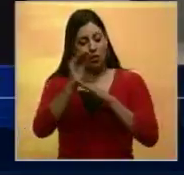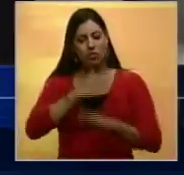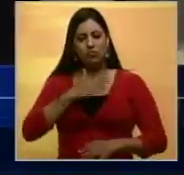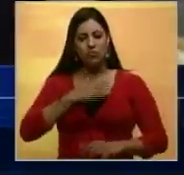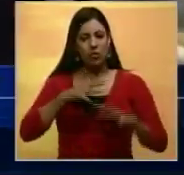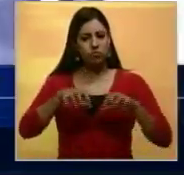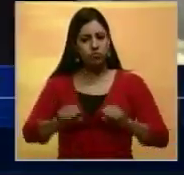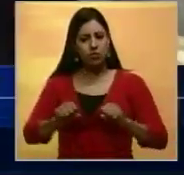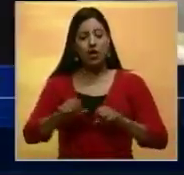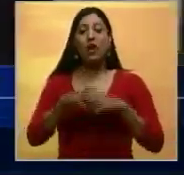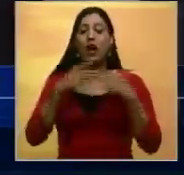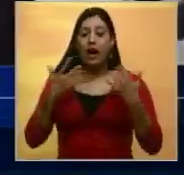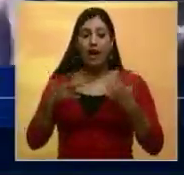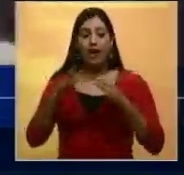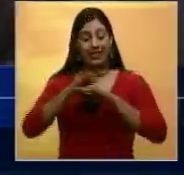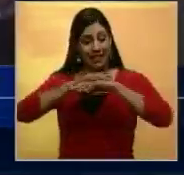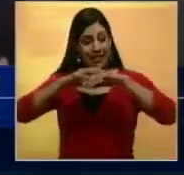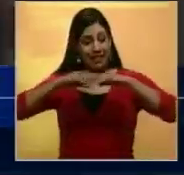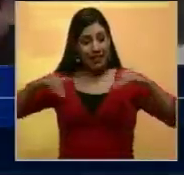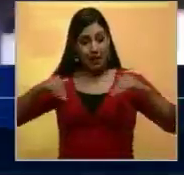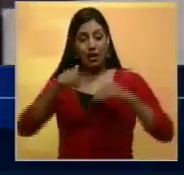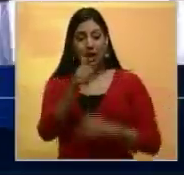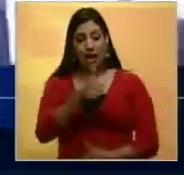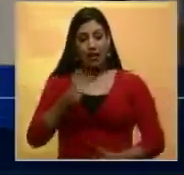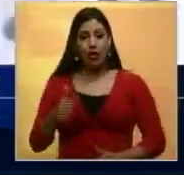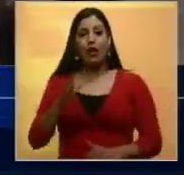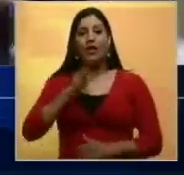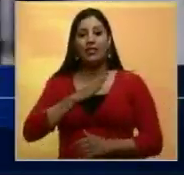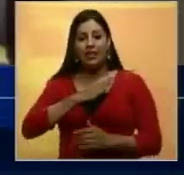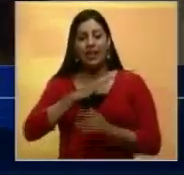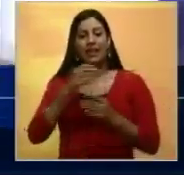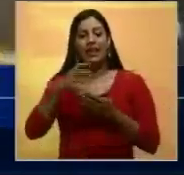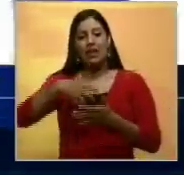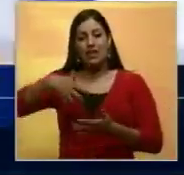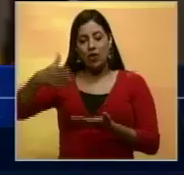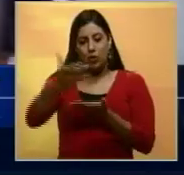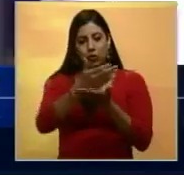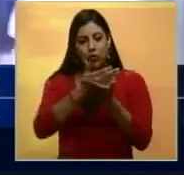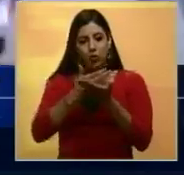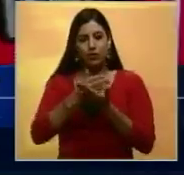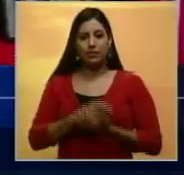6 hijos. Trascendió que en la separación, cada quien se llevará la fortuna